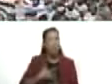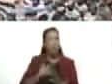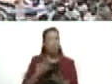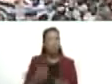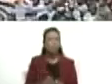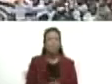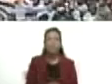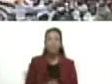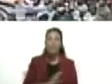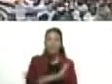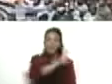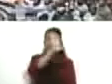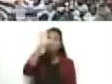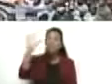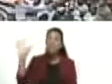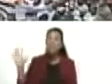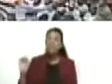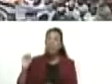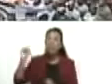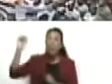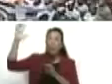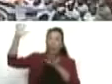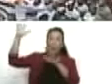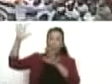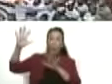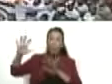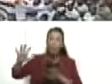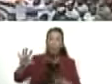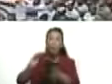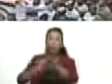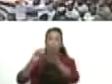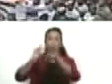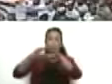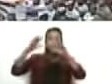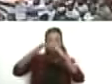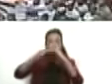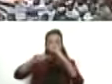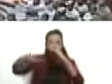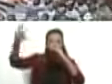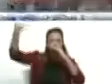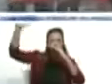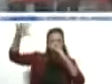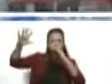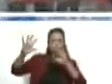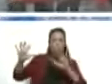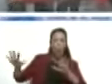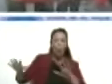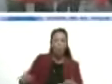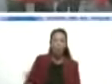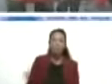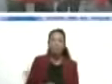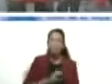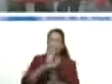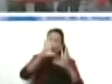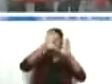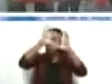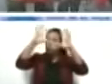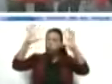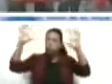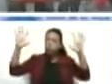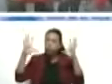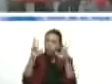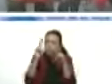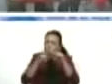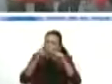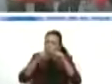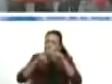El cielo encapotado anuncia tempestad. El cielo